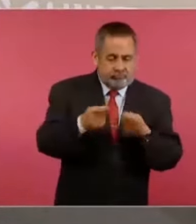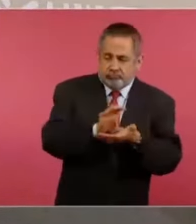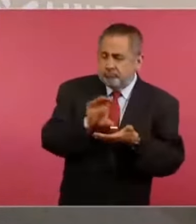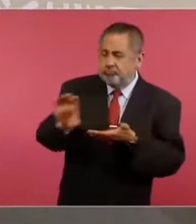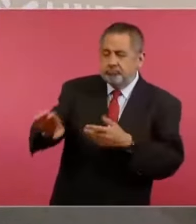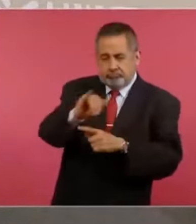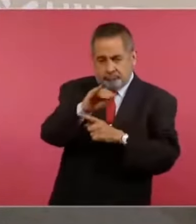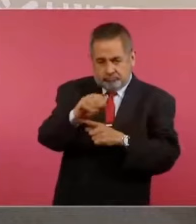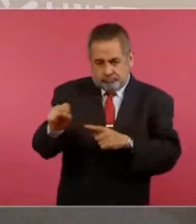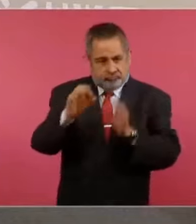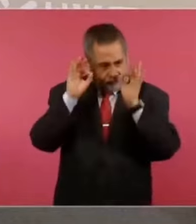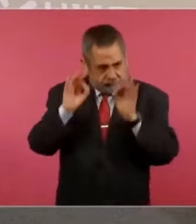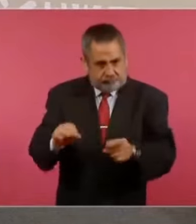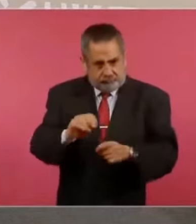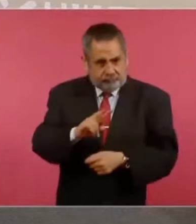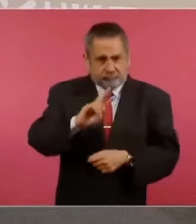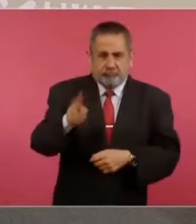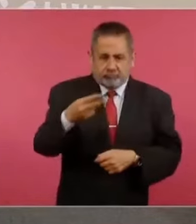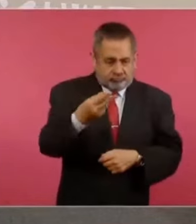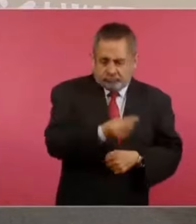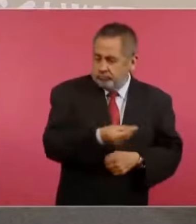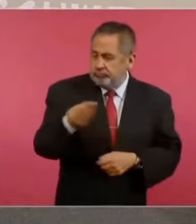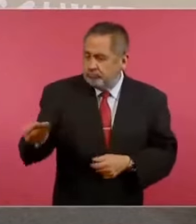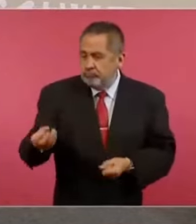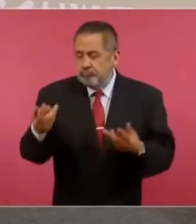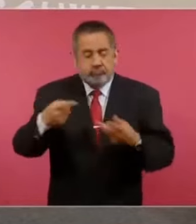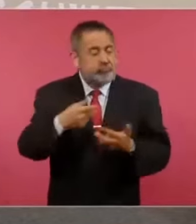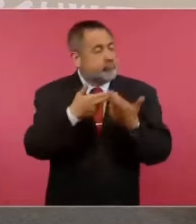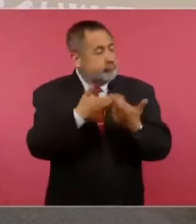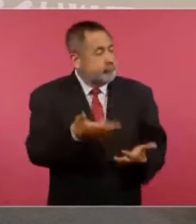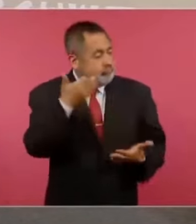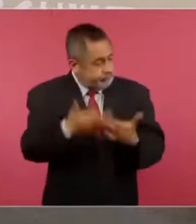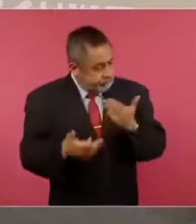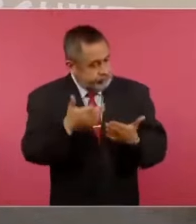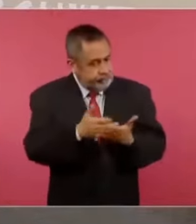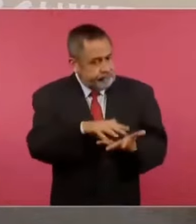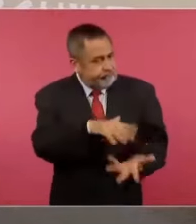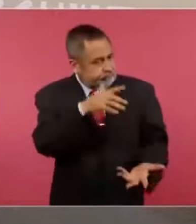Social? ¿Cuánto le han devuelto al Seguro Social y cuánto tienen las Afores?